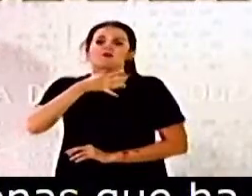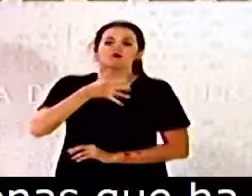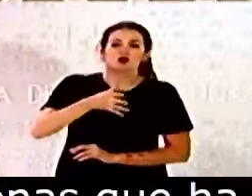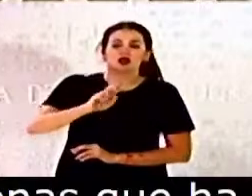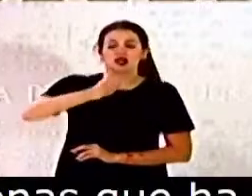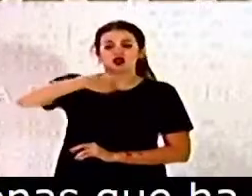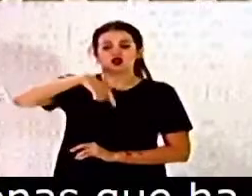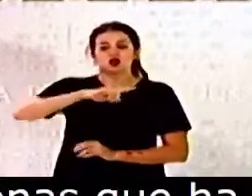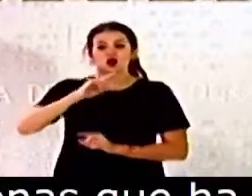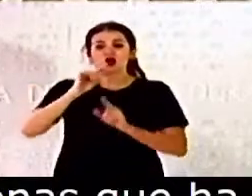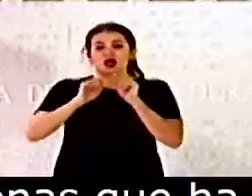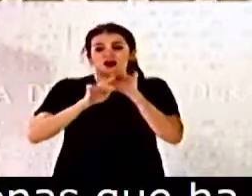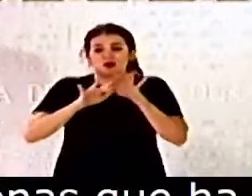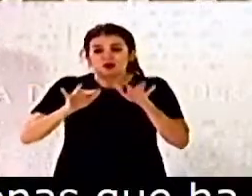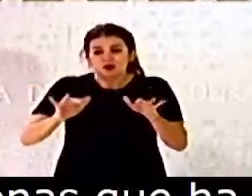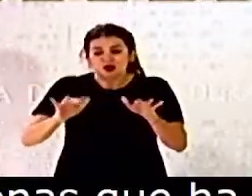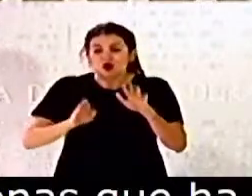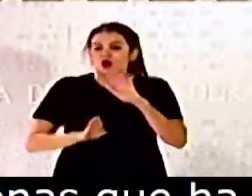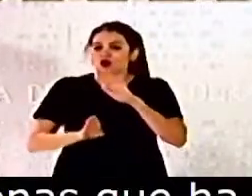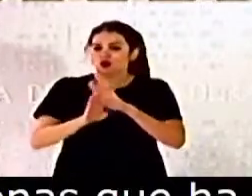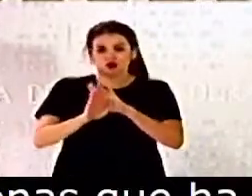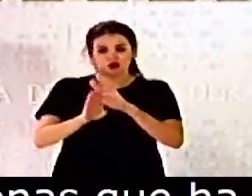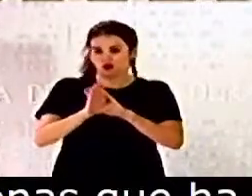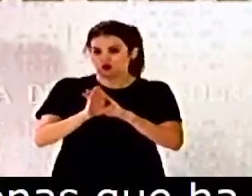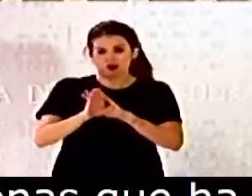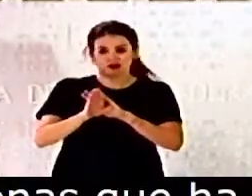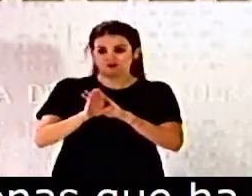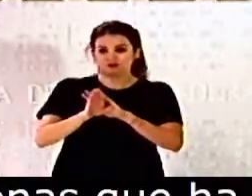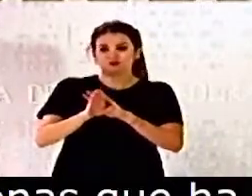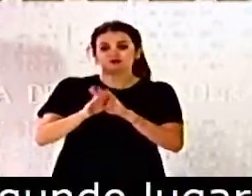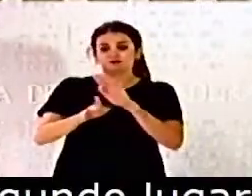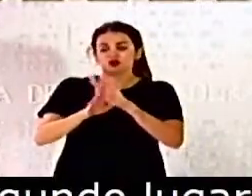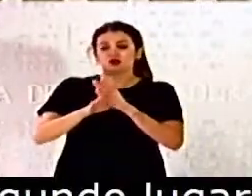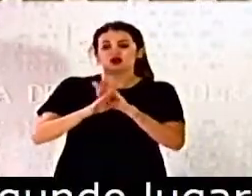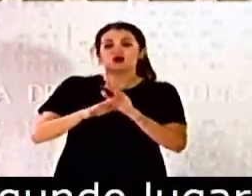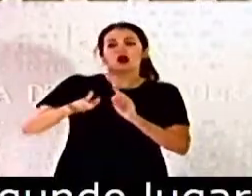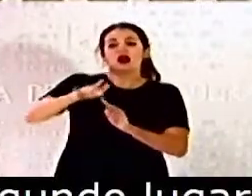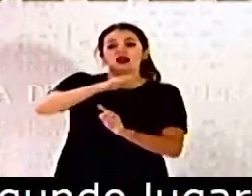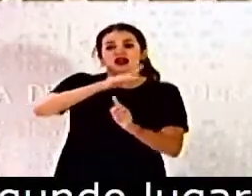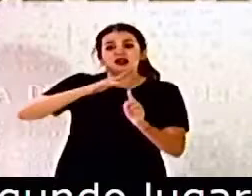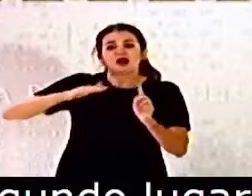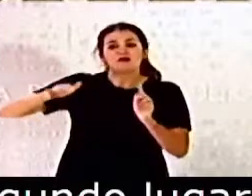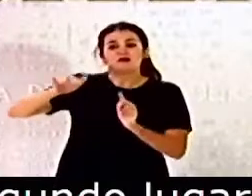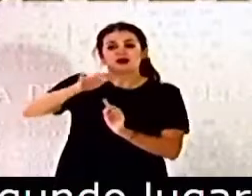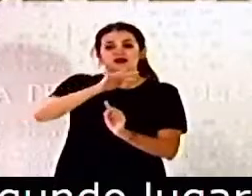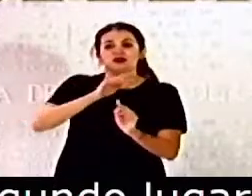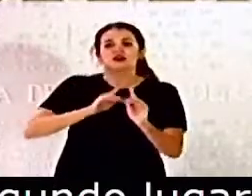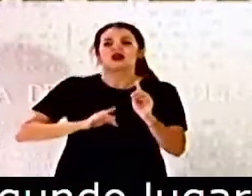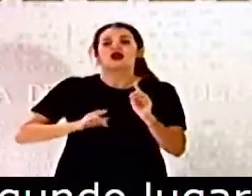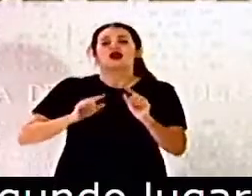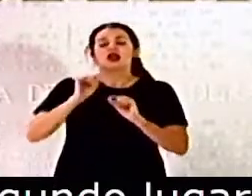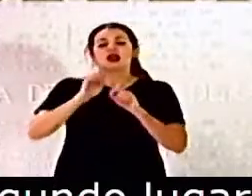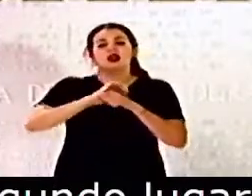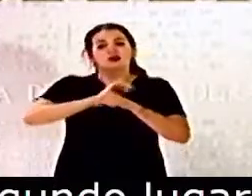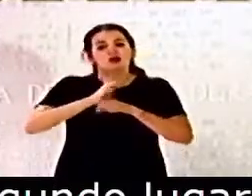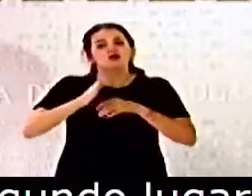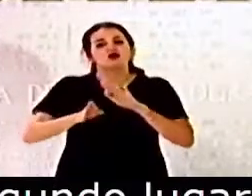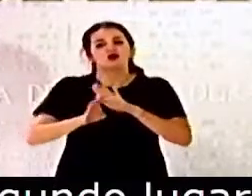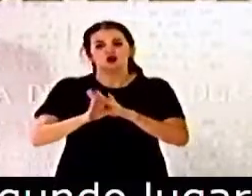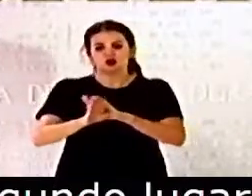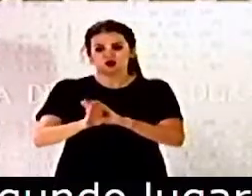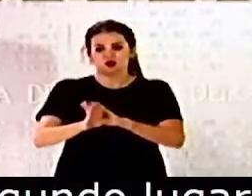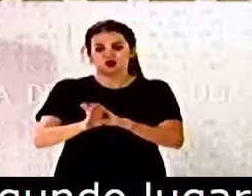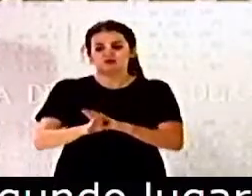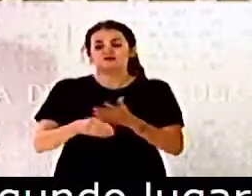virus de forma permanente en nuestro ecosistema. Y eso significa que el virus tiene